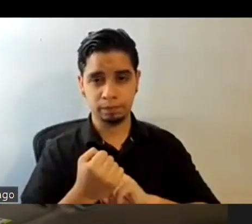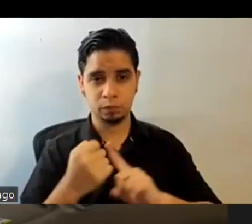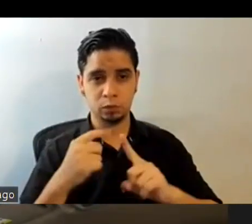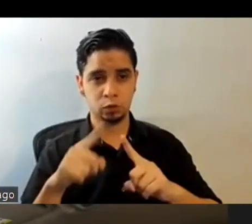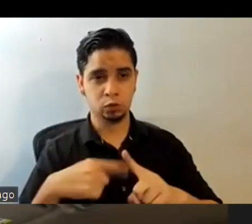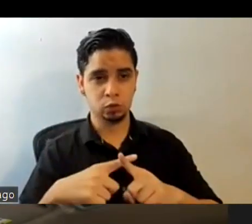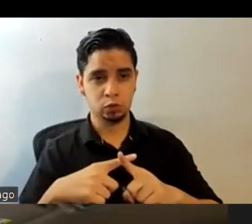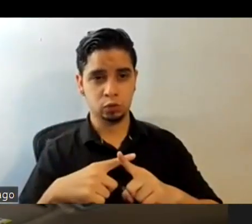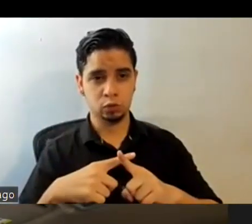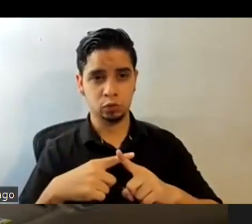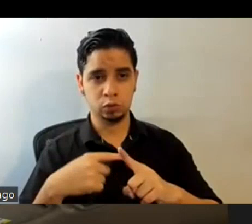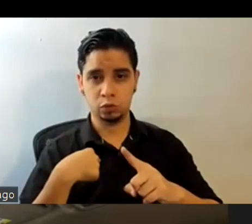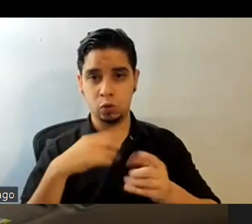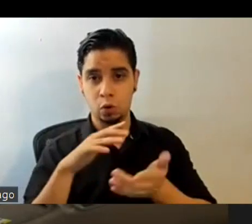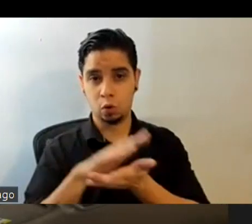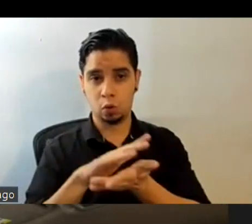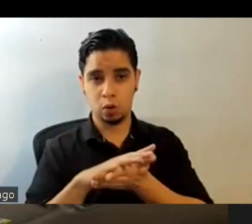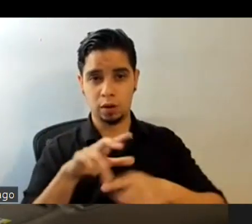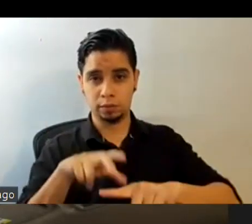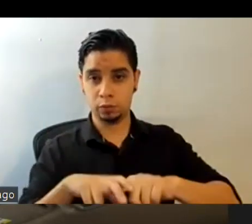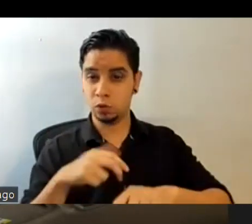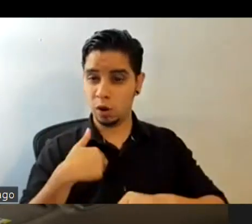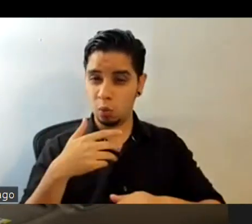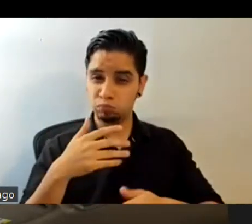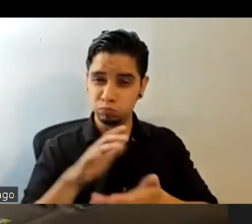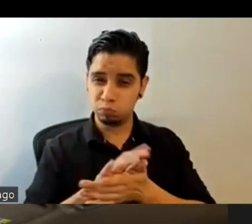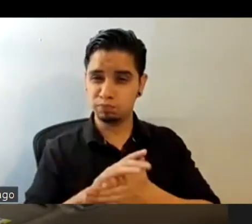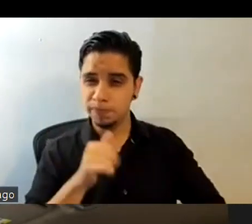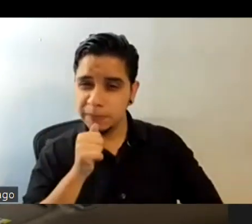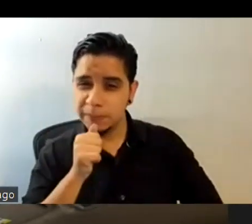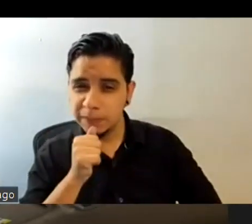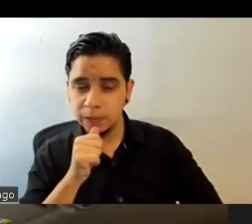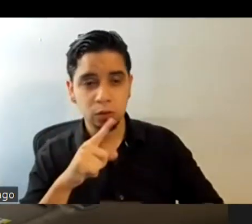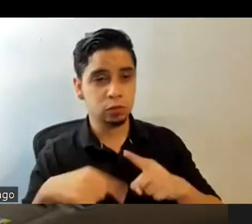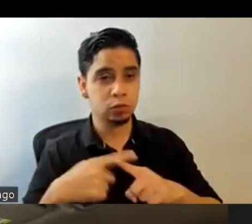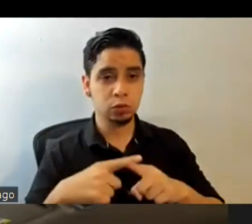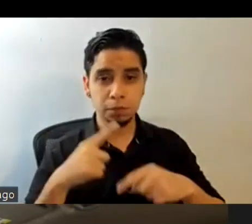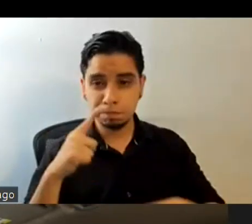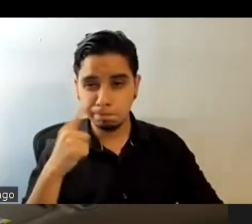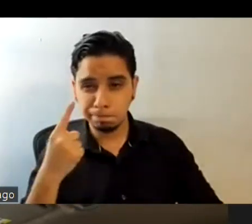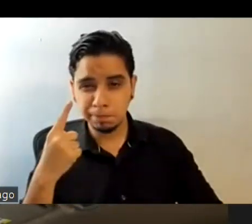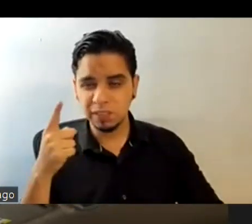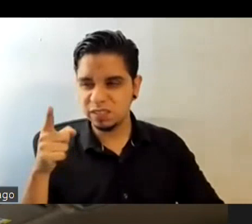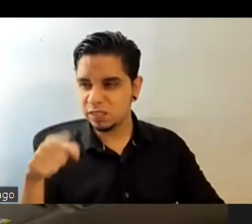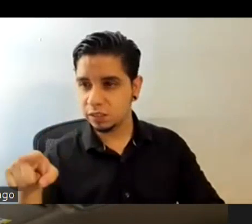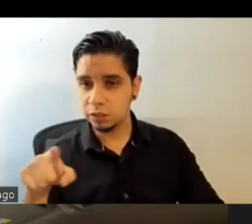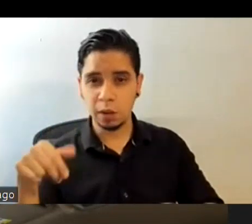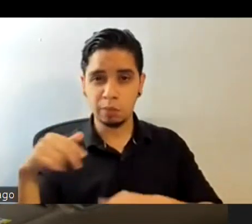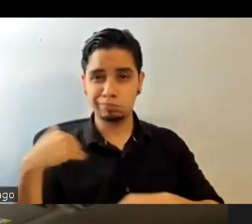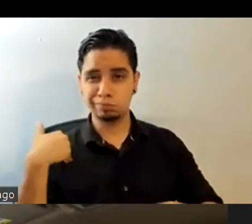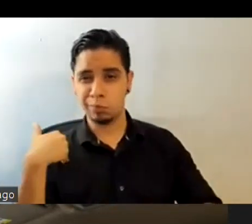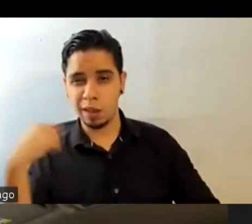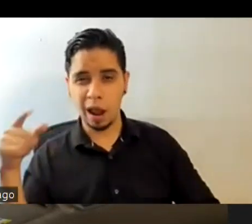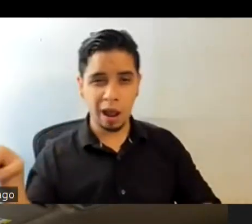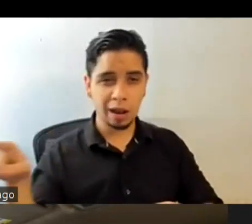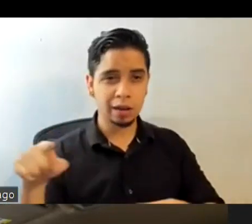yo me sentía así en la escuela, me iba a colegio privado, pero era como que me sentía así como aburridita y aquellos estaban en sus modelajes y sus cosas,